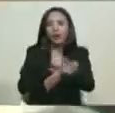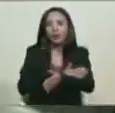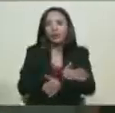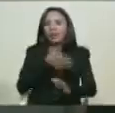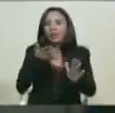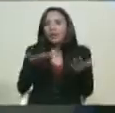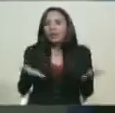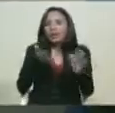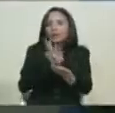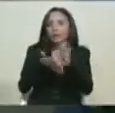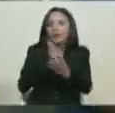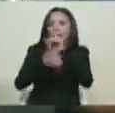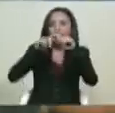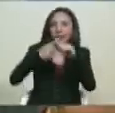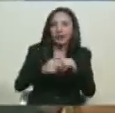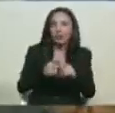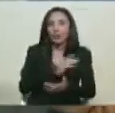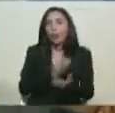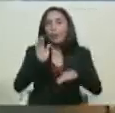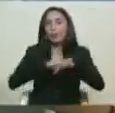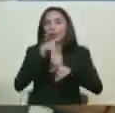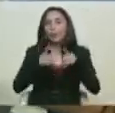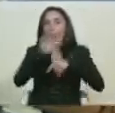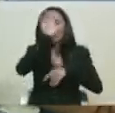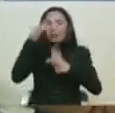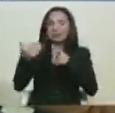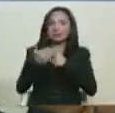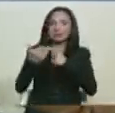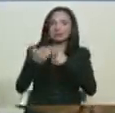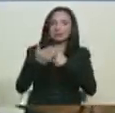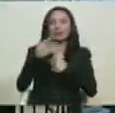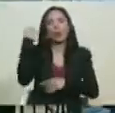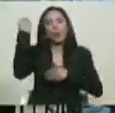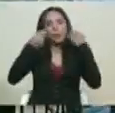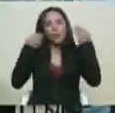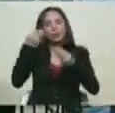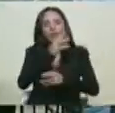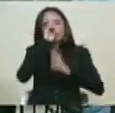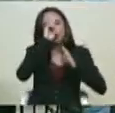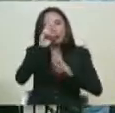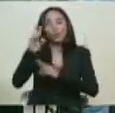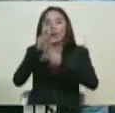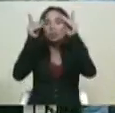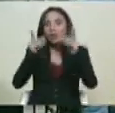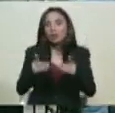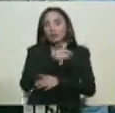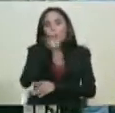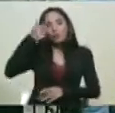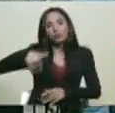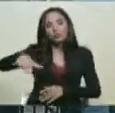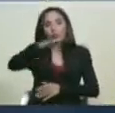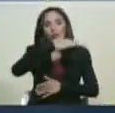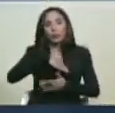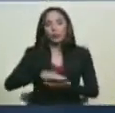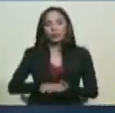relación a lo que ella ha calificado como una decisión por parte